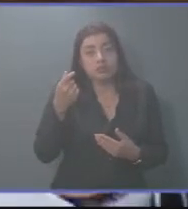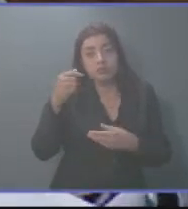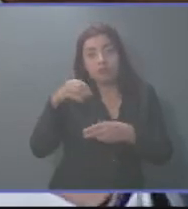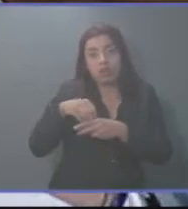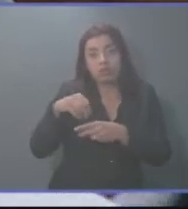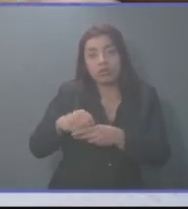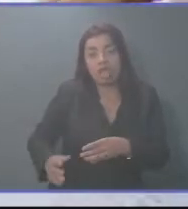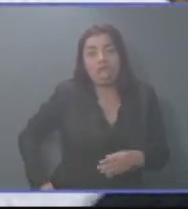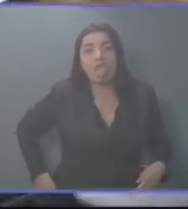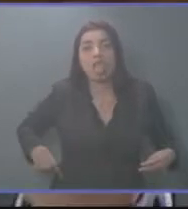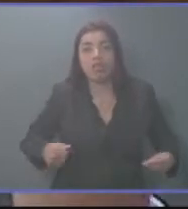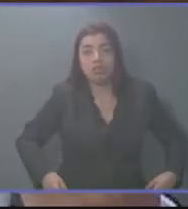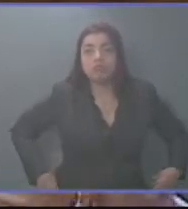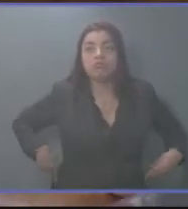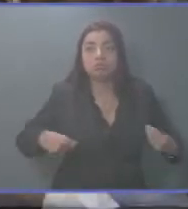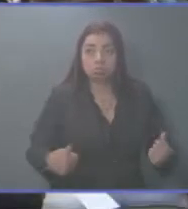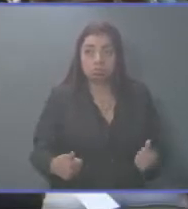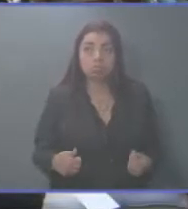mismas.